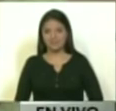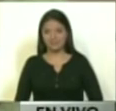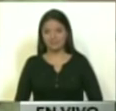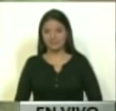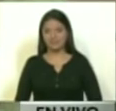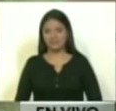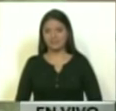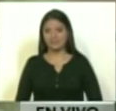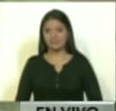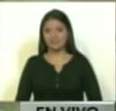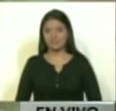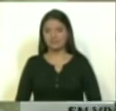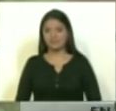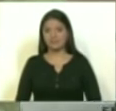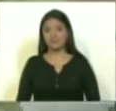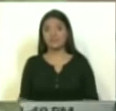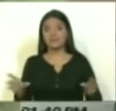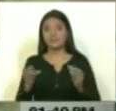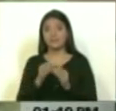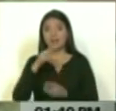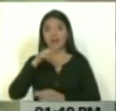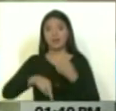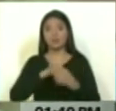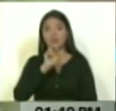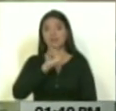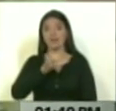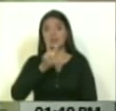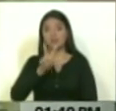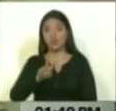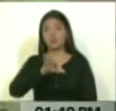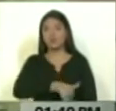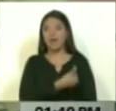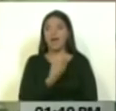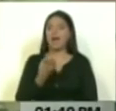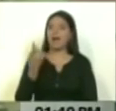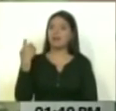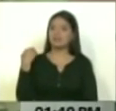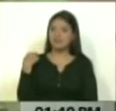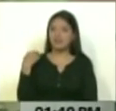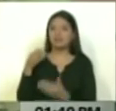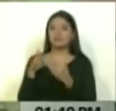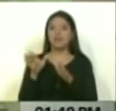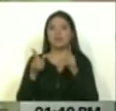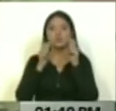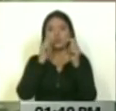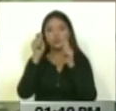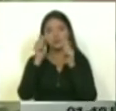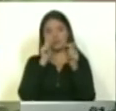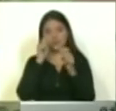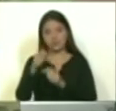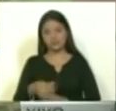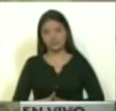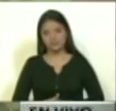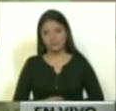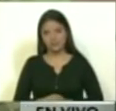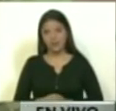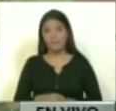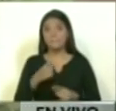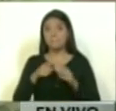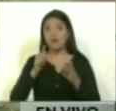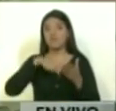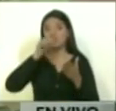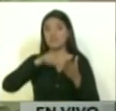32 universidades llevamos en la revolución. Ayer abrimos la Universidad Nacional del Turismo y además firmé el